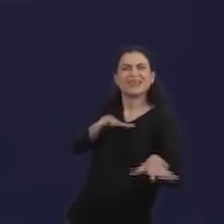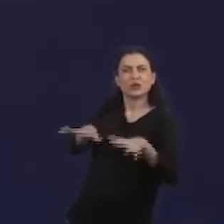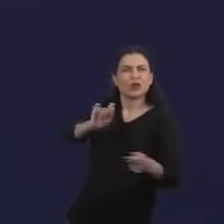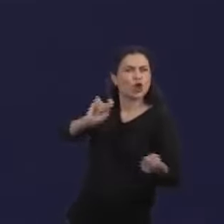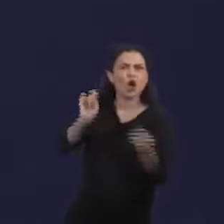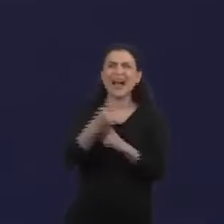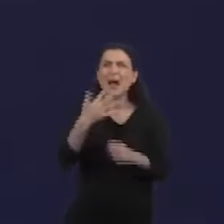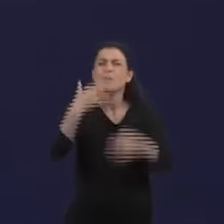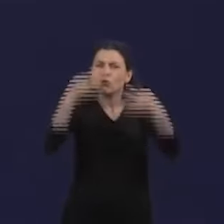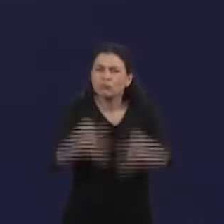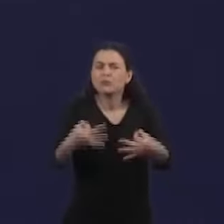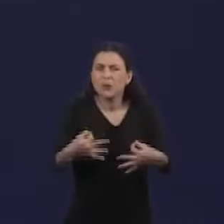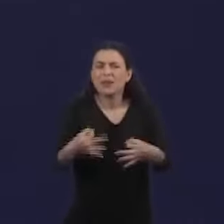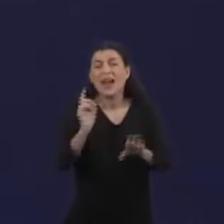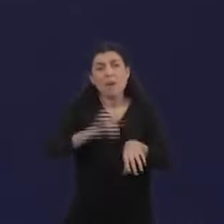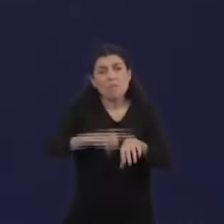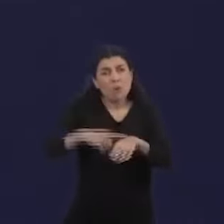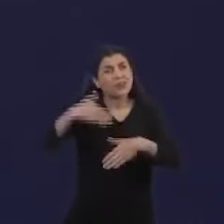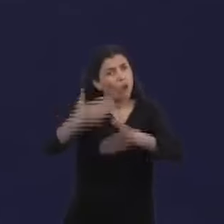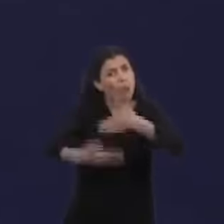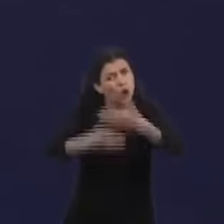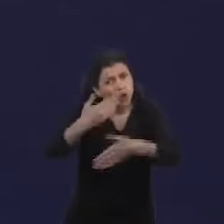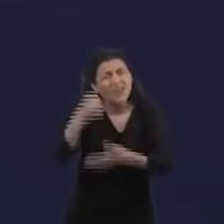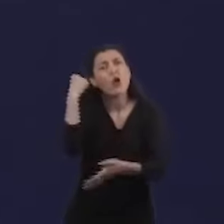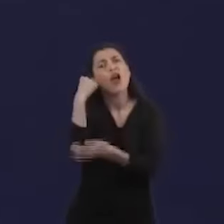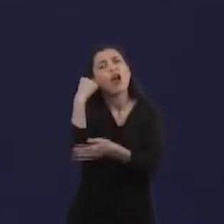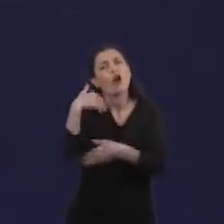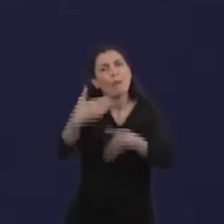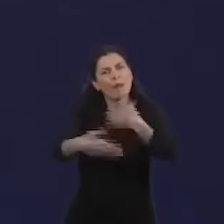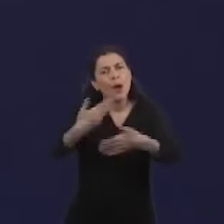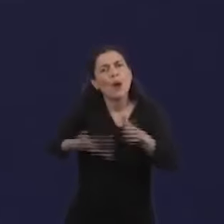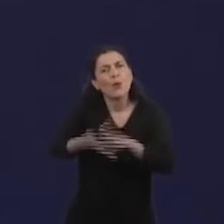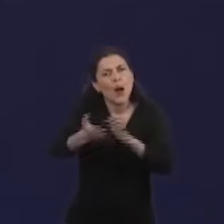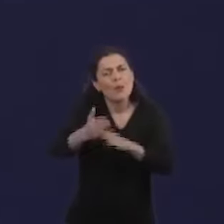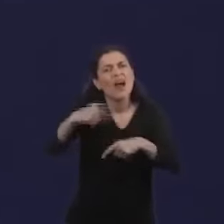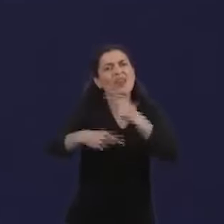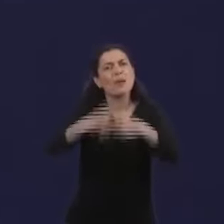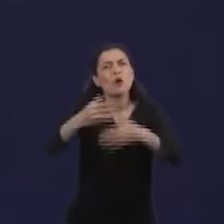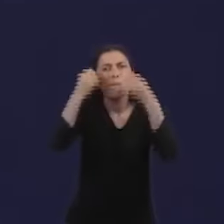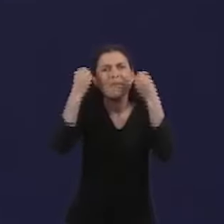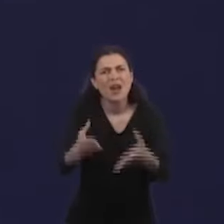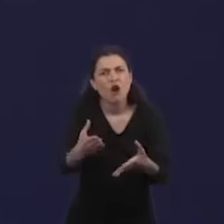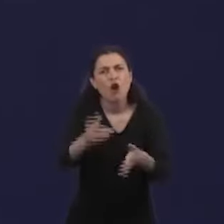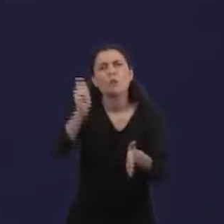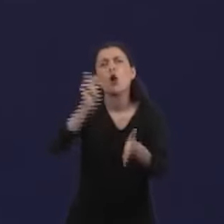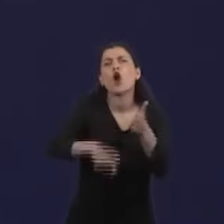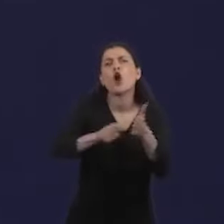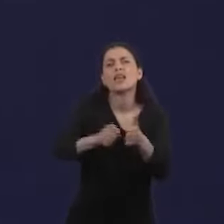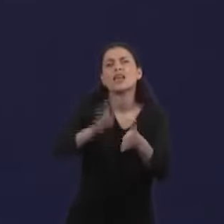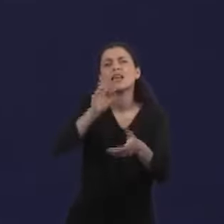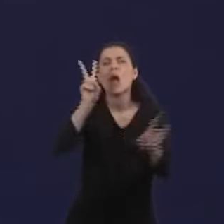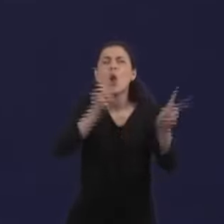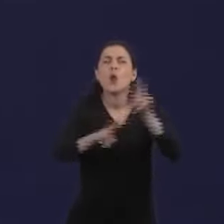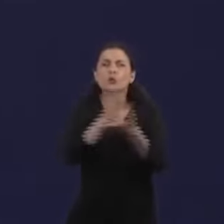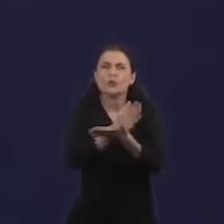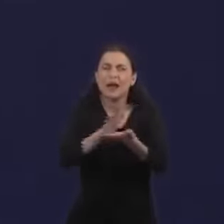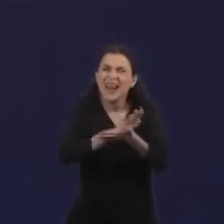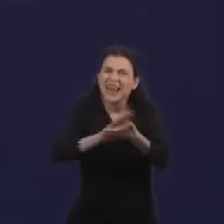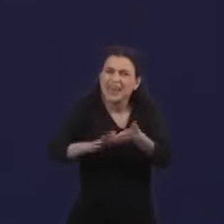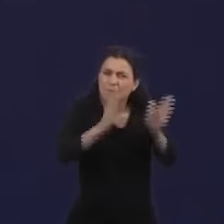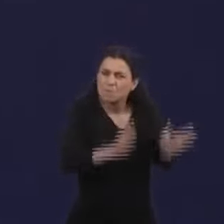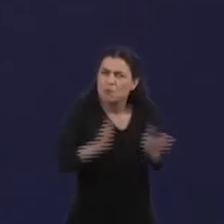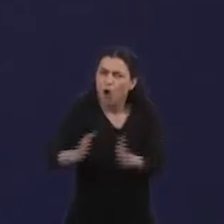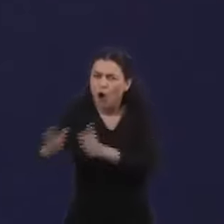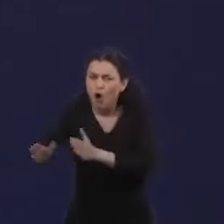proceso de normalización de la economía Argentina que lleva 9 meses y algún día y que lo vamos a seguir lo vamos a seguir llevando